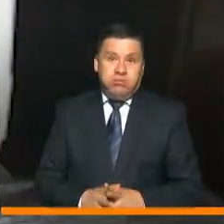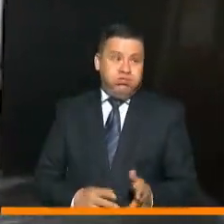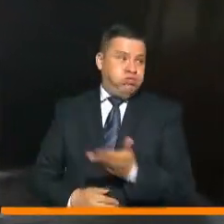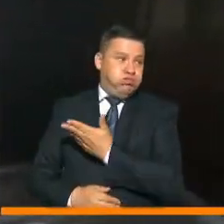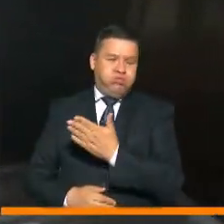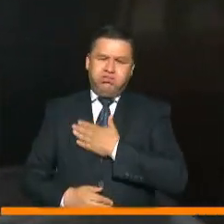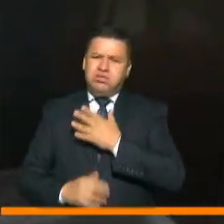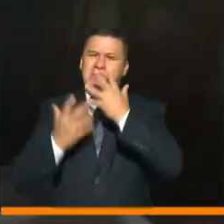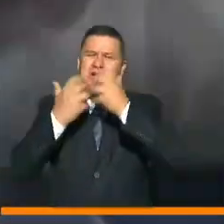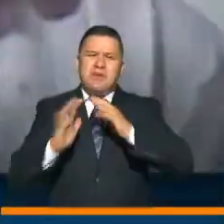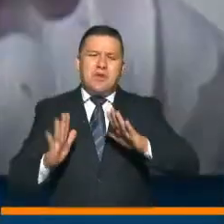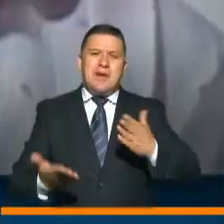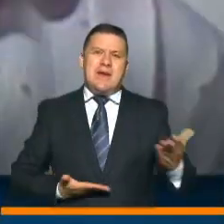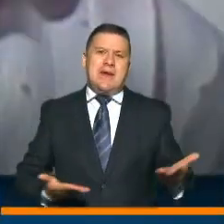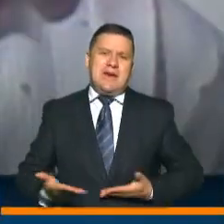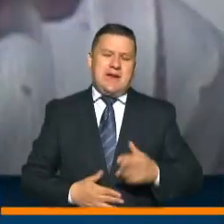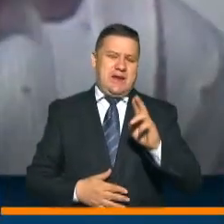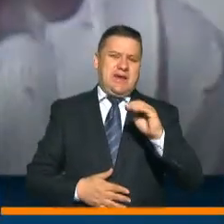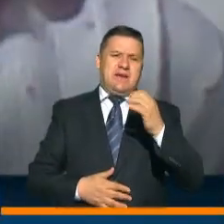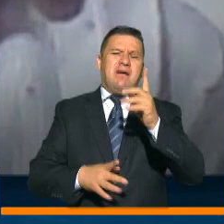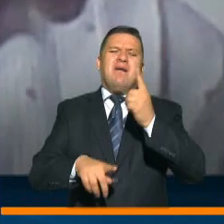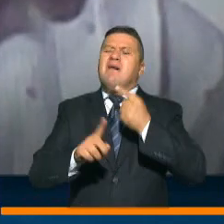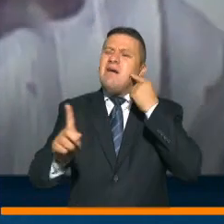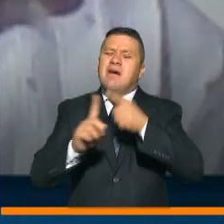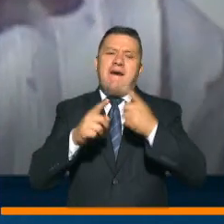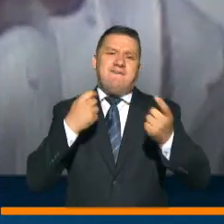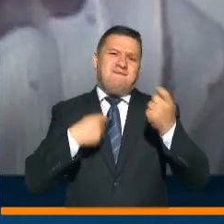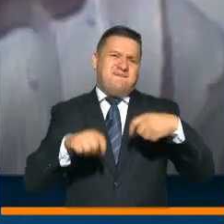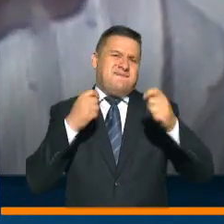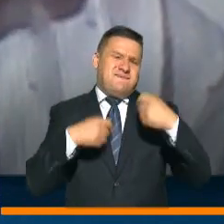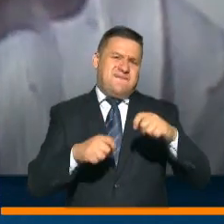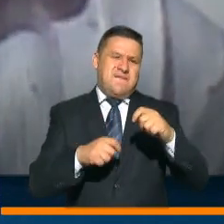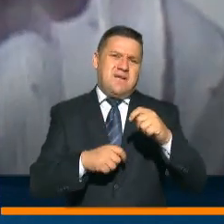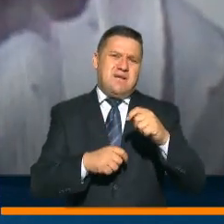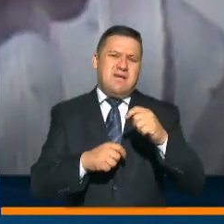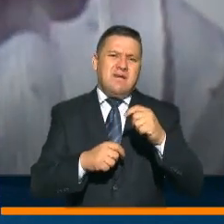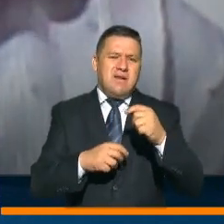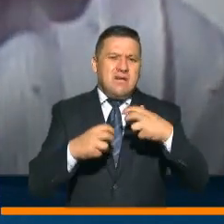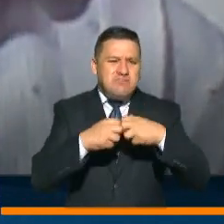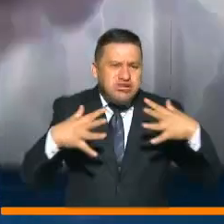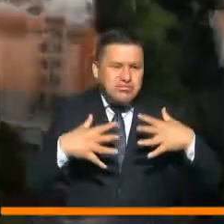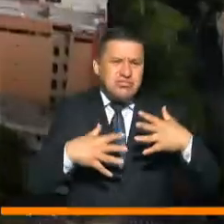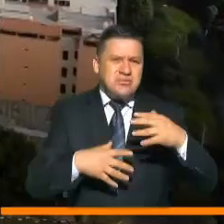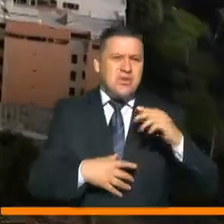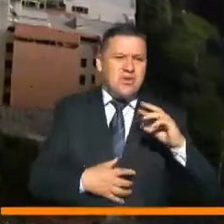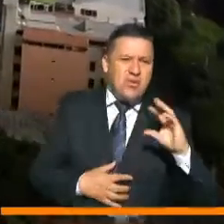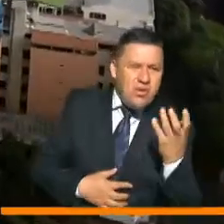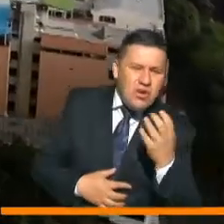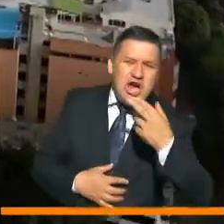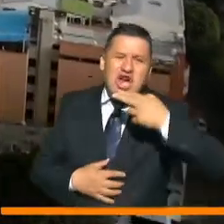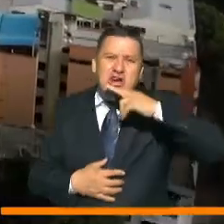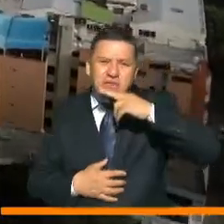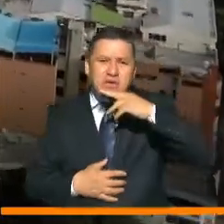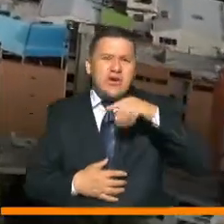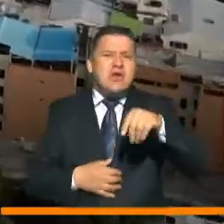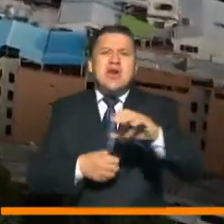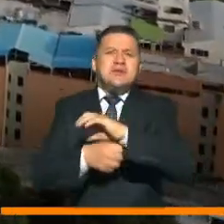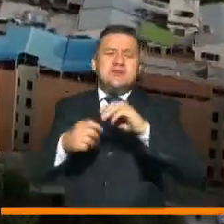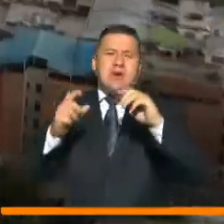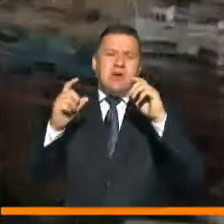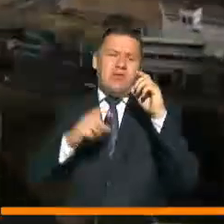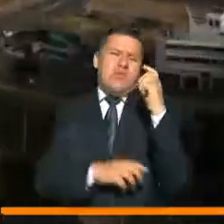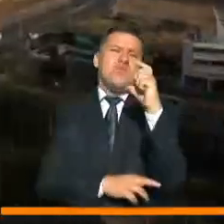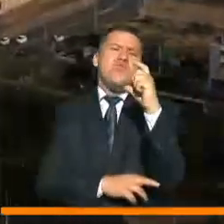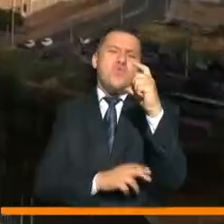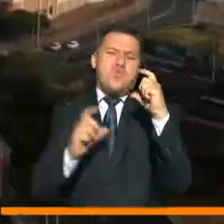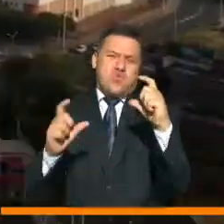Electromuebles Richard es un almacén dedicado a la venta de muebles y electrodomésticos en la ciudad de Cúcuta con una